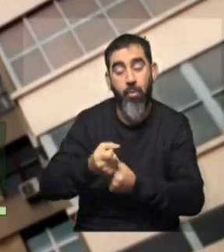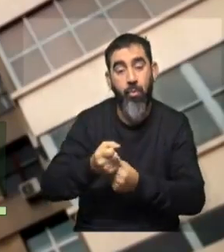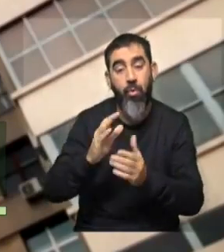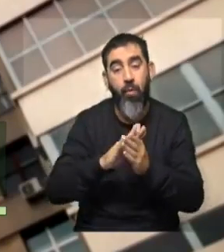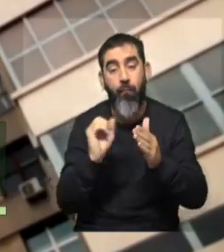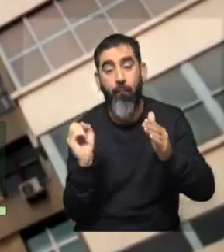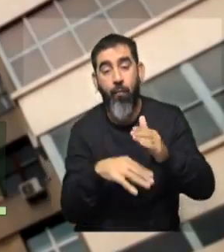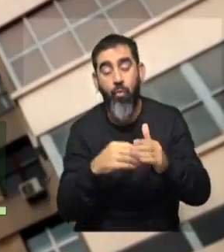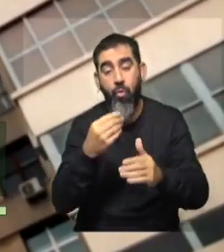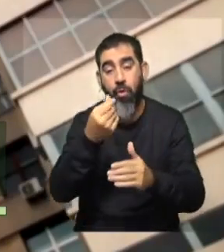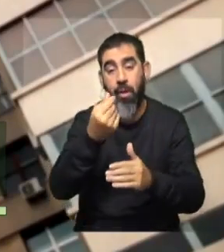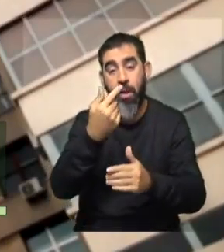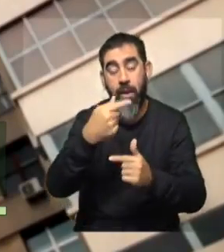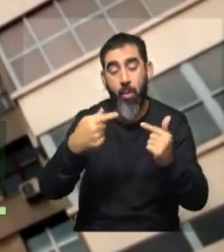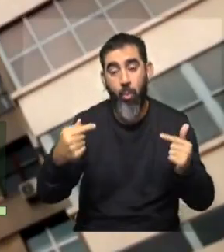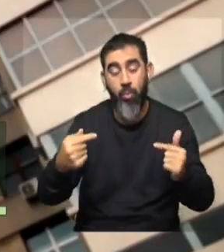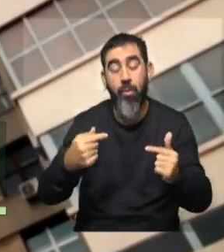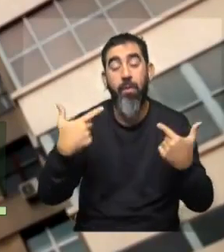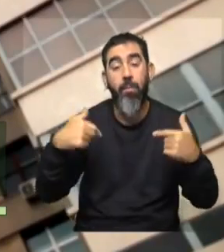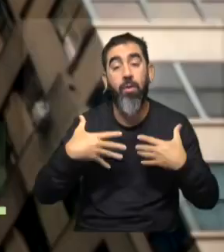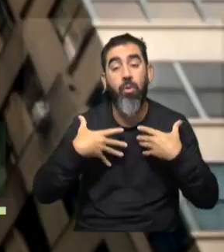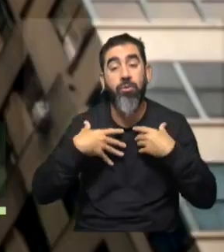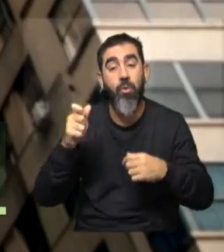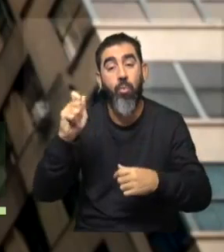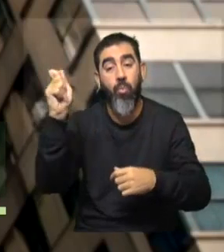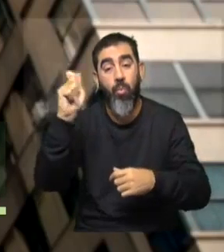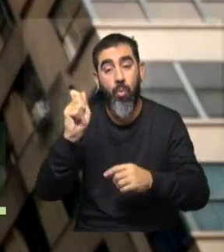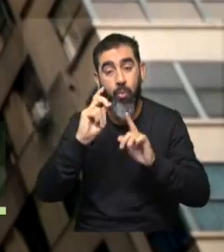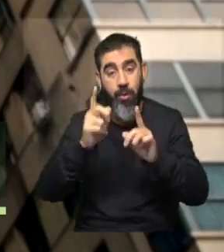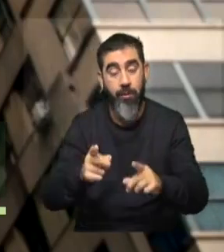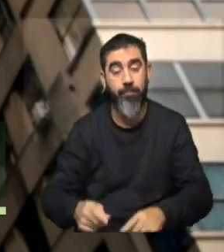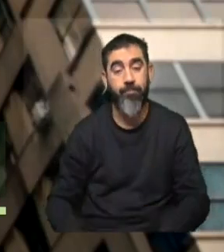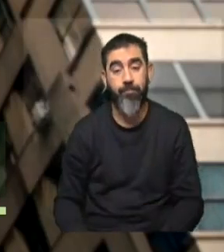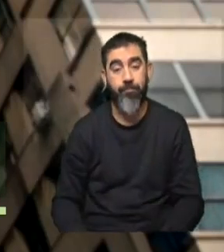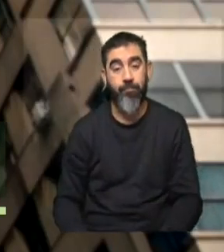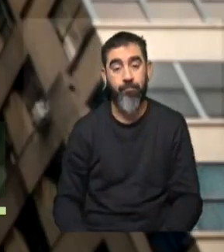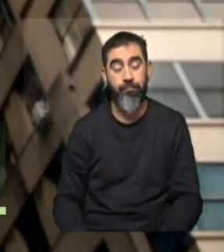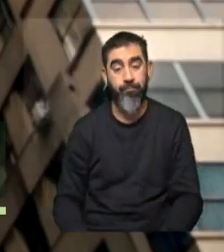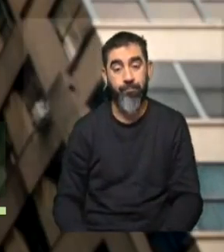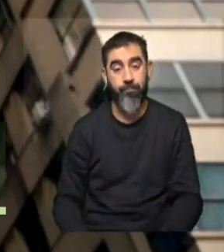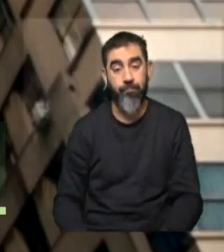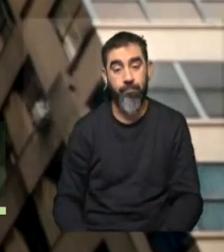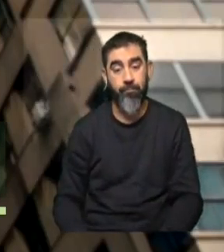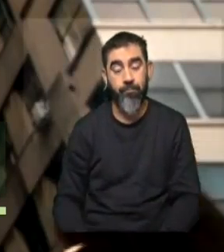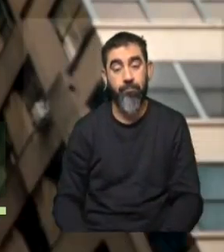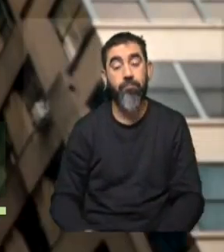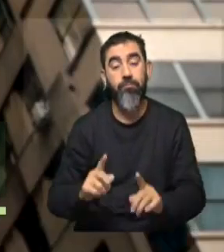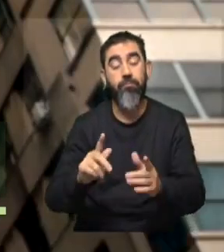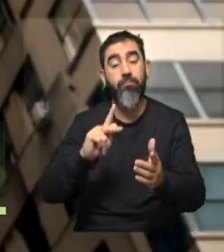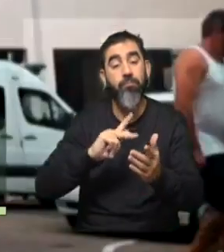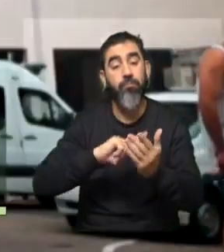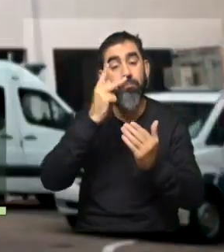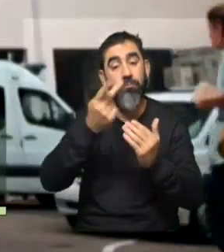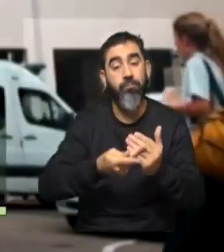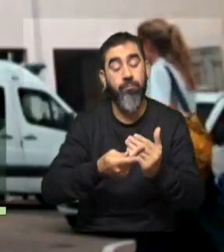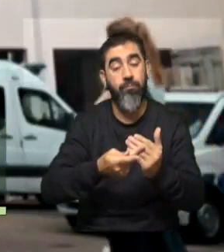de recursos y del Ministerio de salud pública este tenemos andando el proyecto de